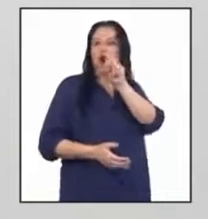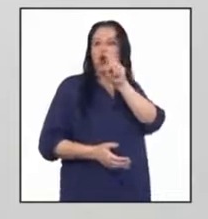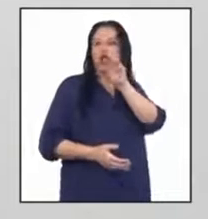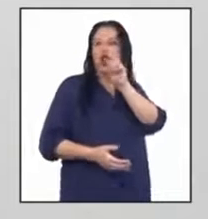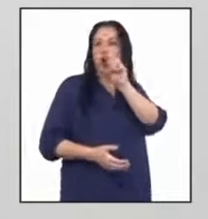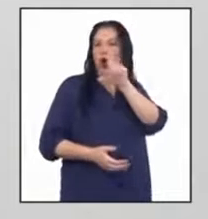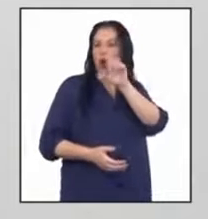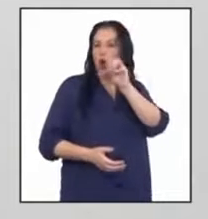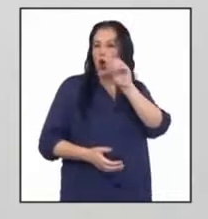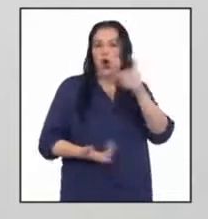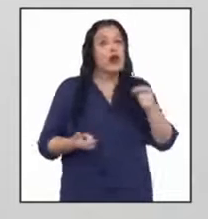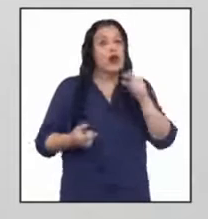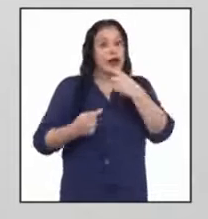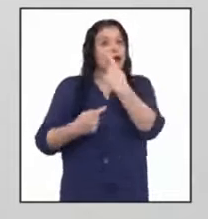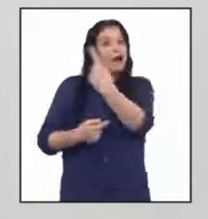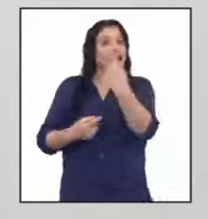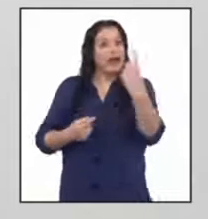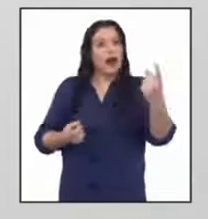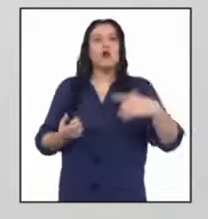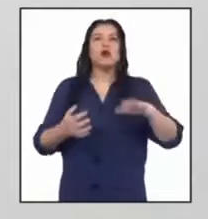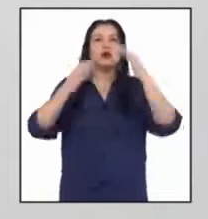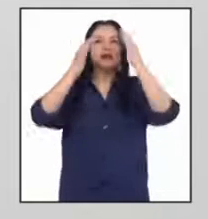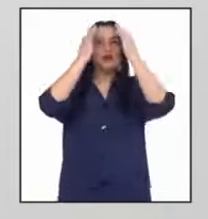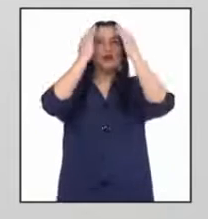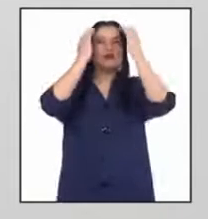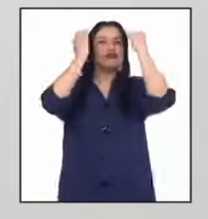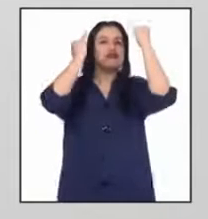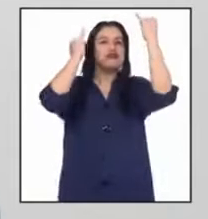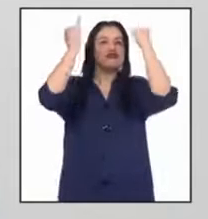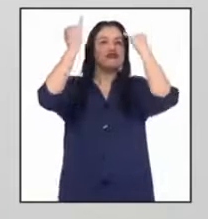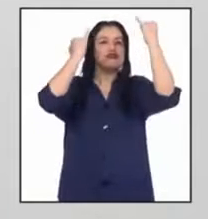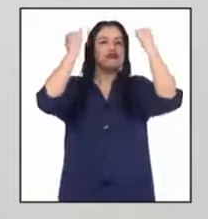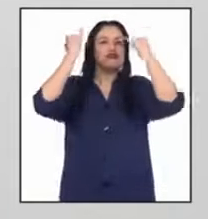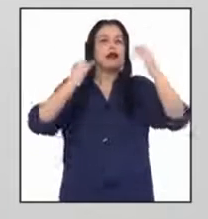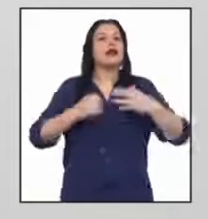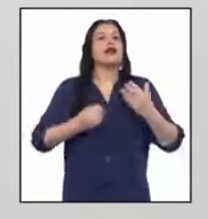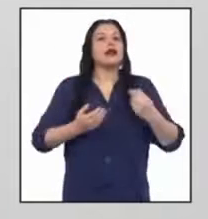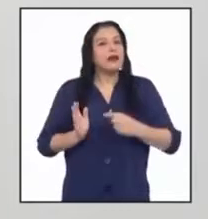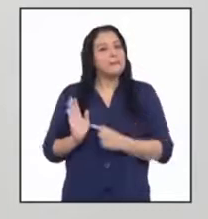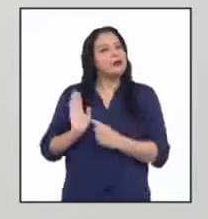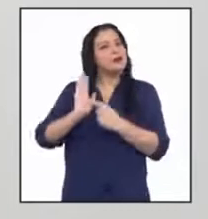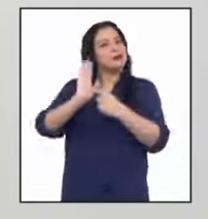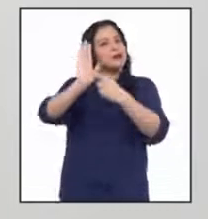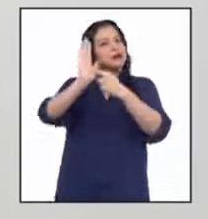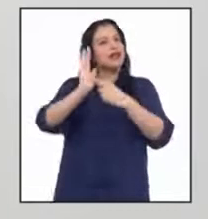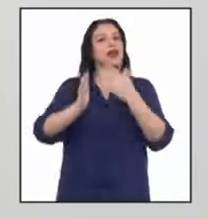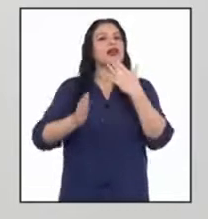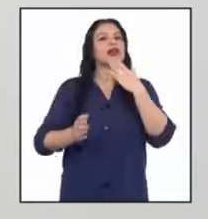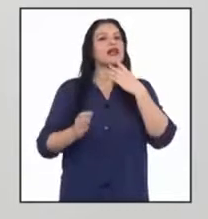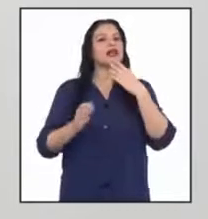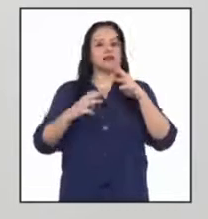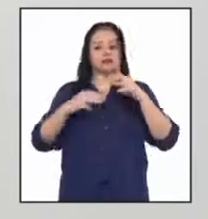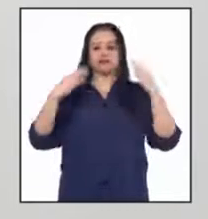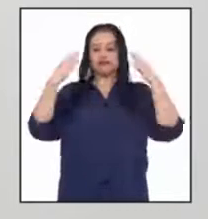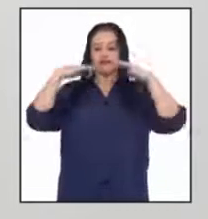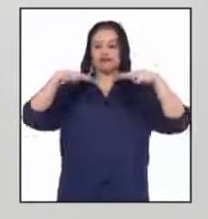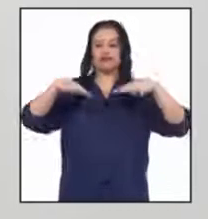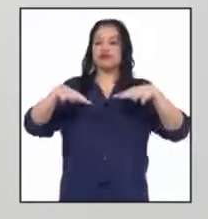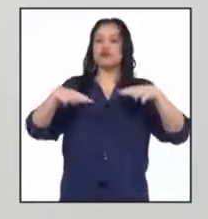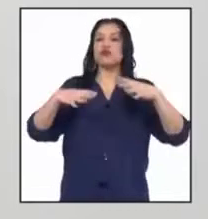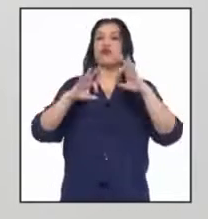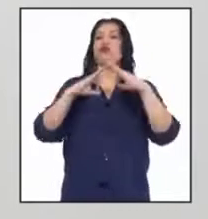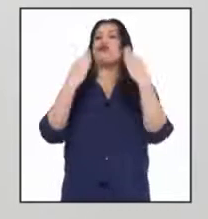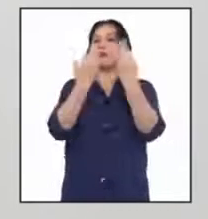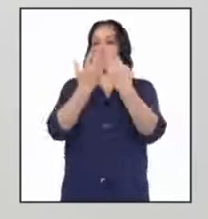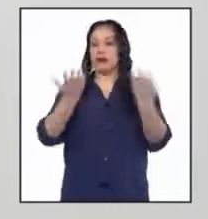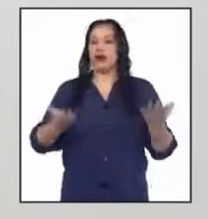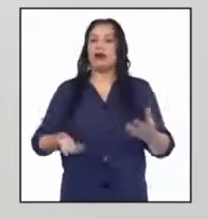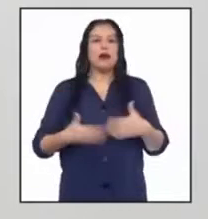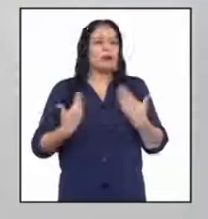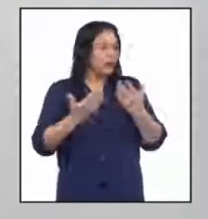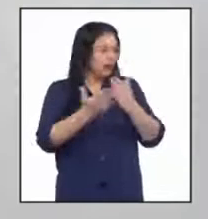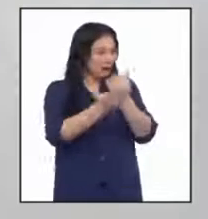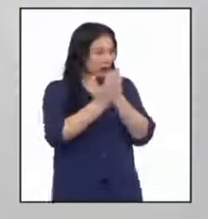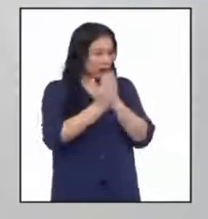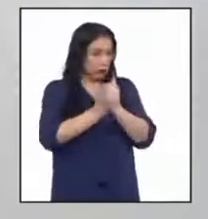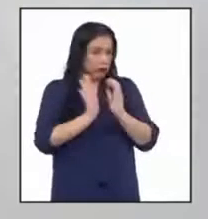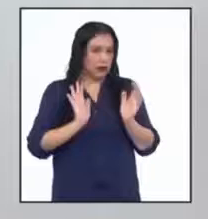ya que cada uno de ellos va a tener que hacer uno y presentarlo en vivo a su familia. ¿Podrías darnos una